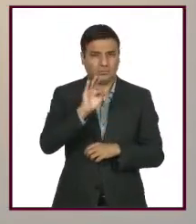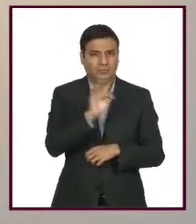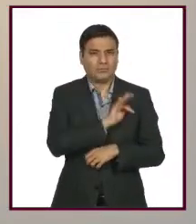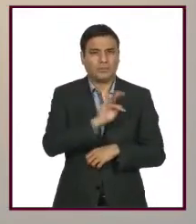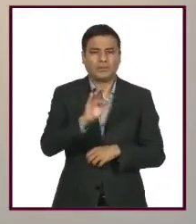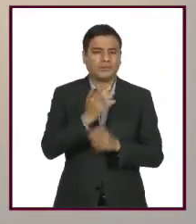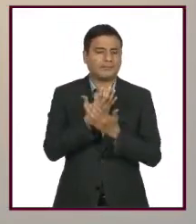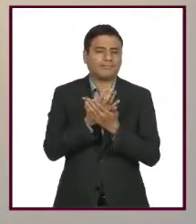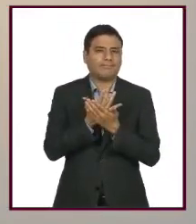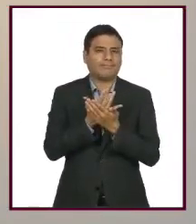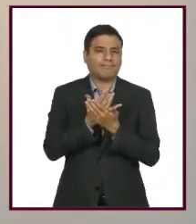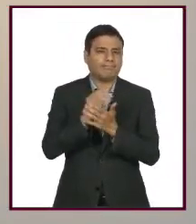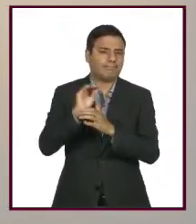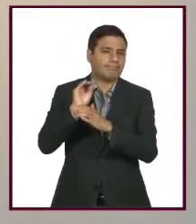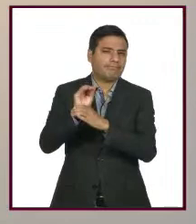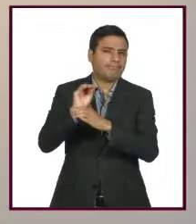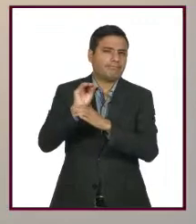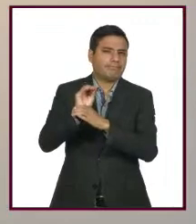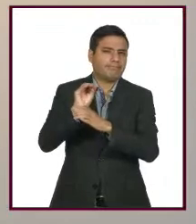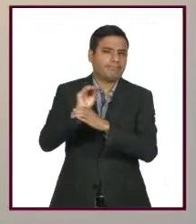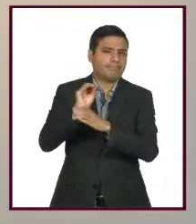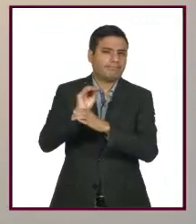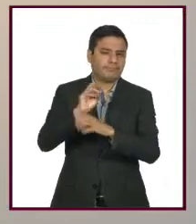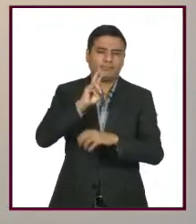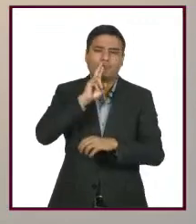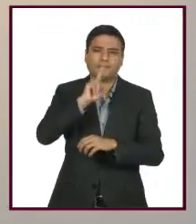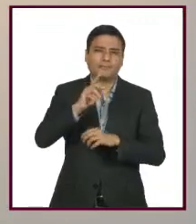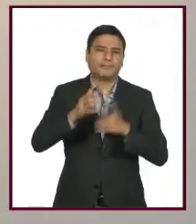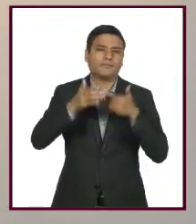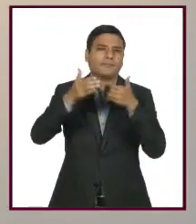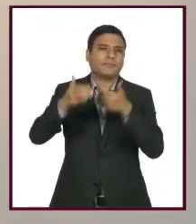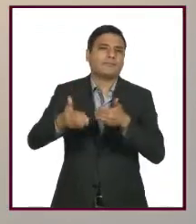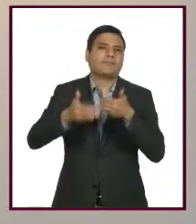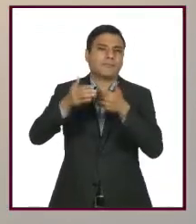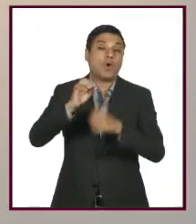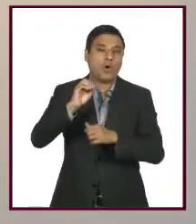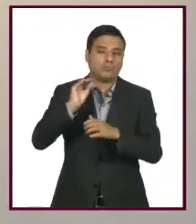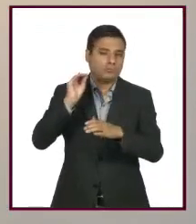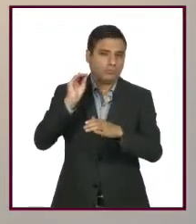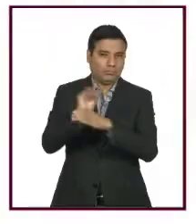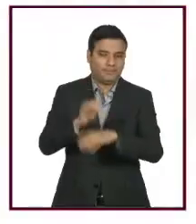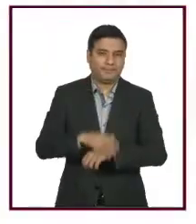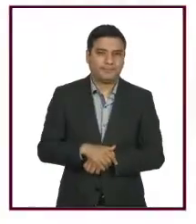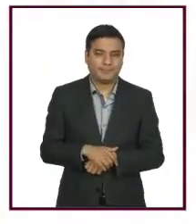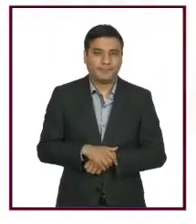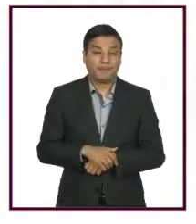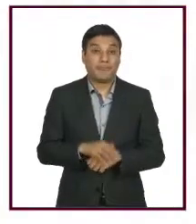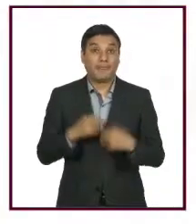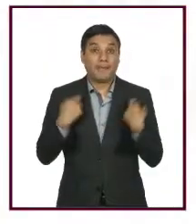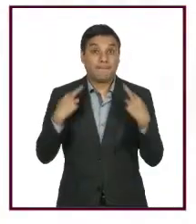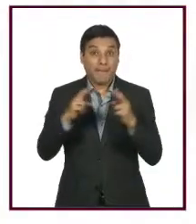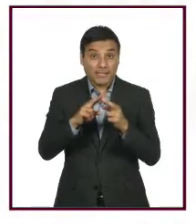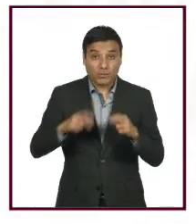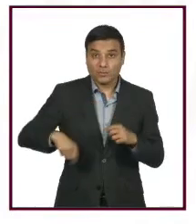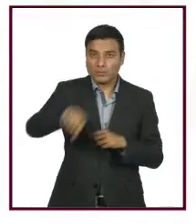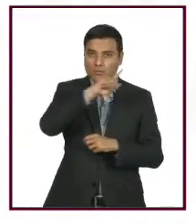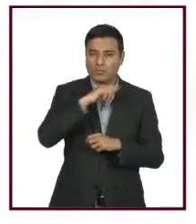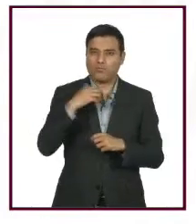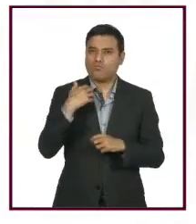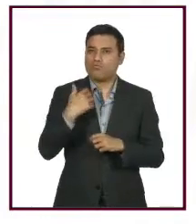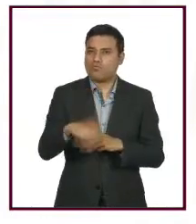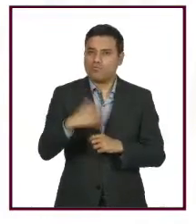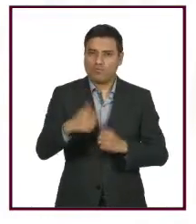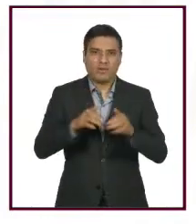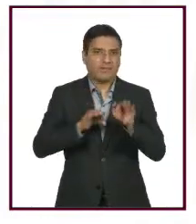retrasar o rechazar por completo el consumo de la sustancia. Los docentes en este caso también tienen un papel muy,